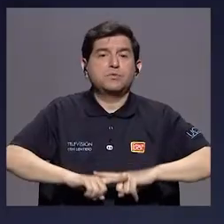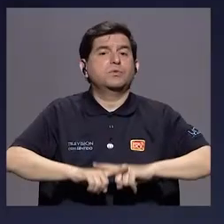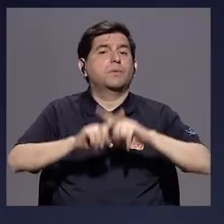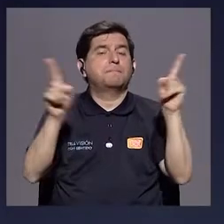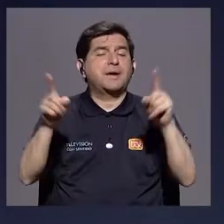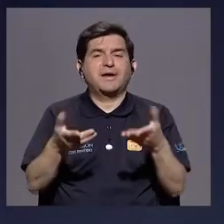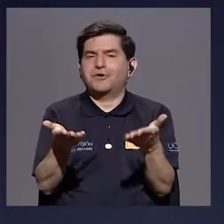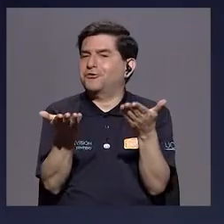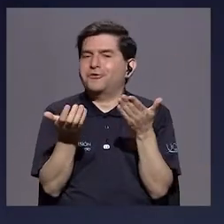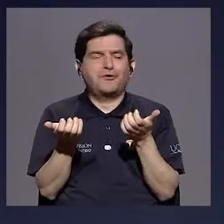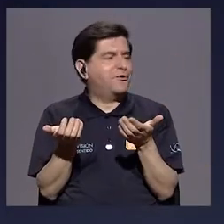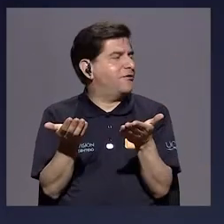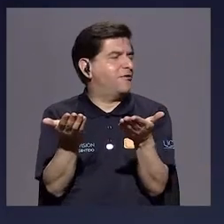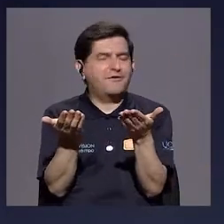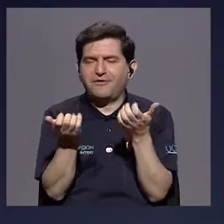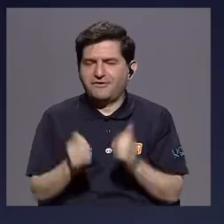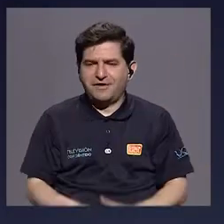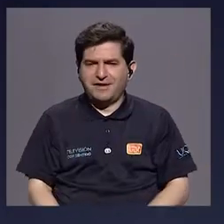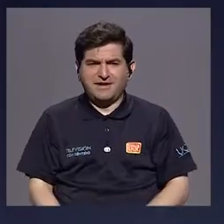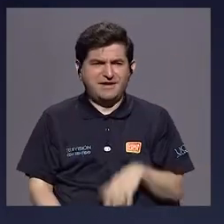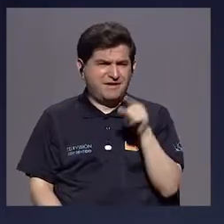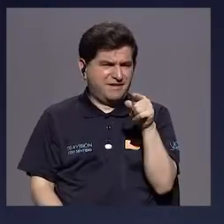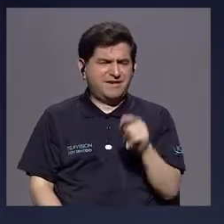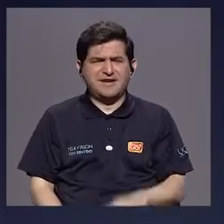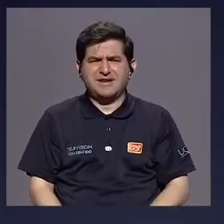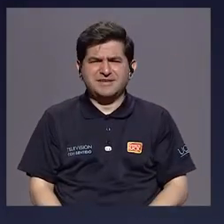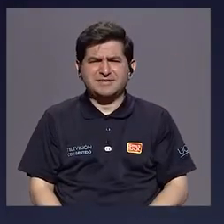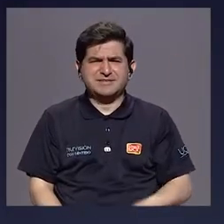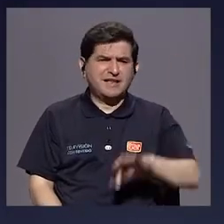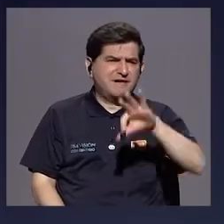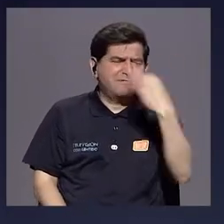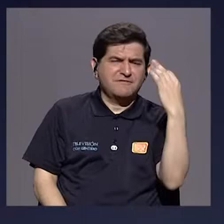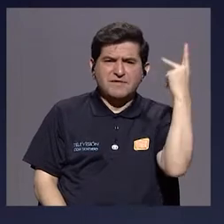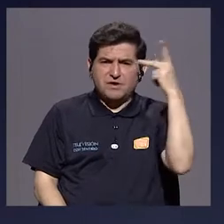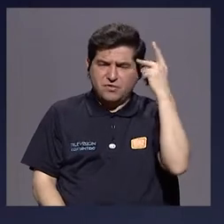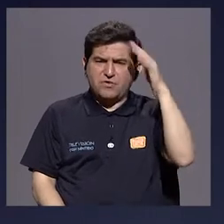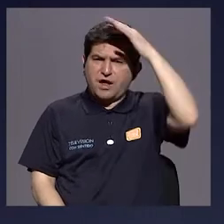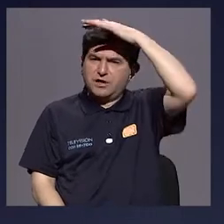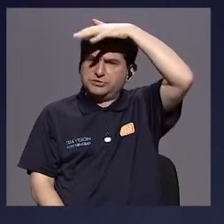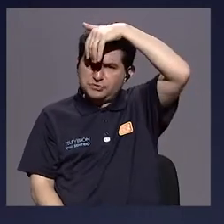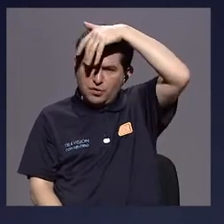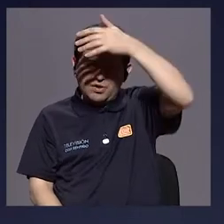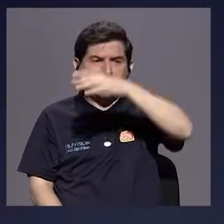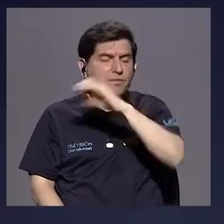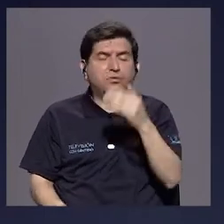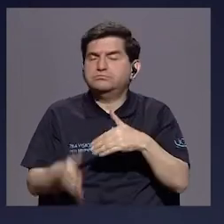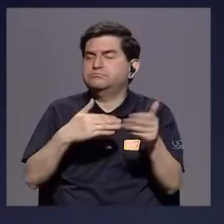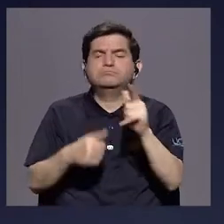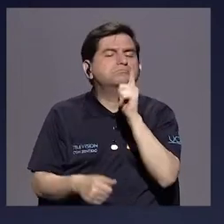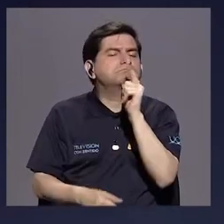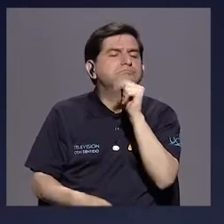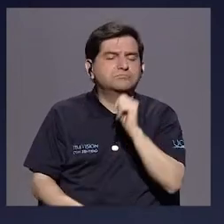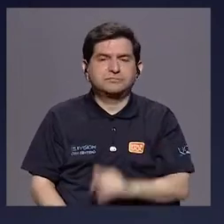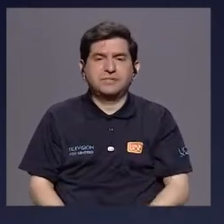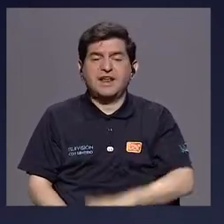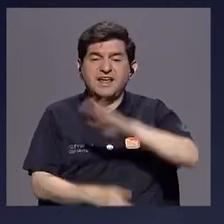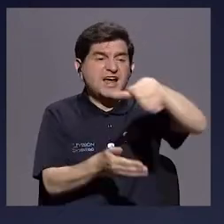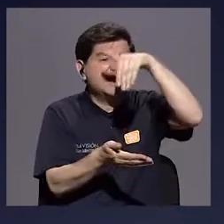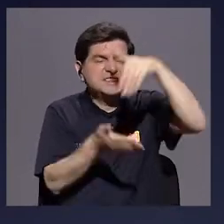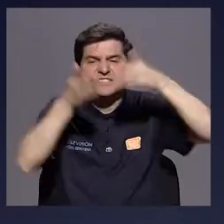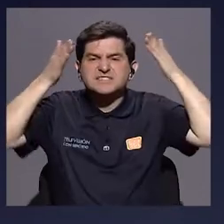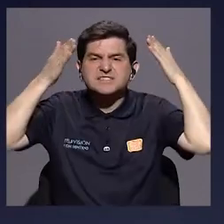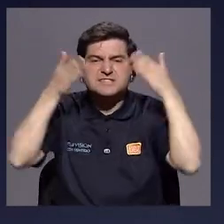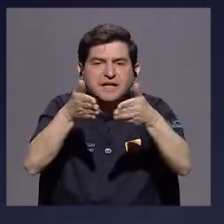no quiere que estas figuras políticas llámese donald trump o quien sea sea el centro de atención